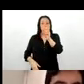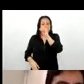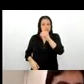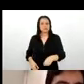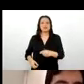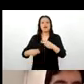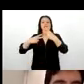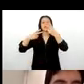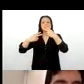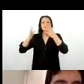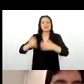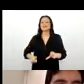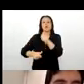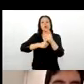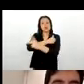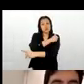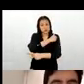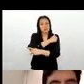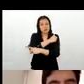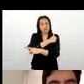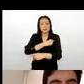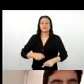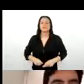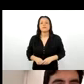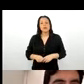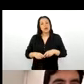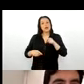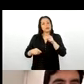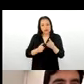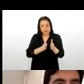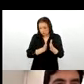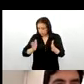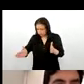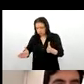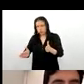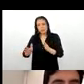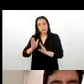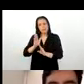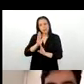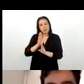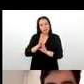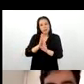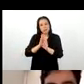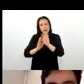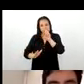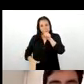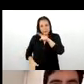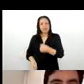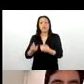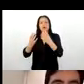extranjeros. Y hasta esa fecha hemos tenido siempre un crecimiento promedio del 16%.